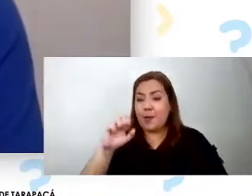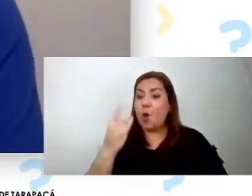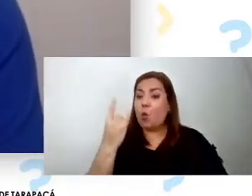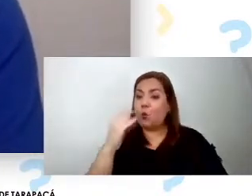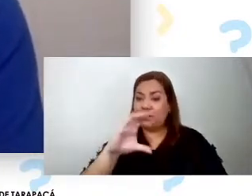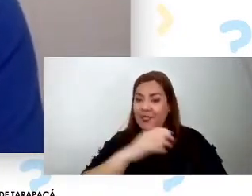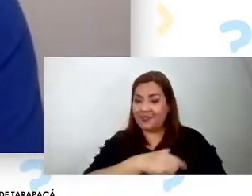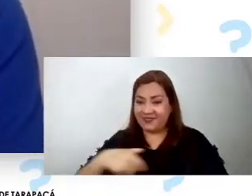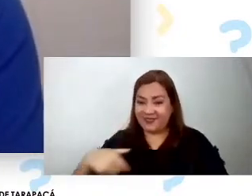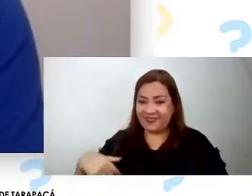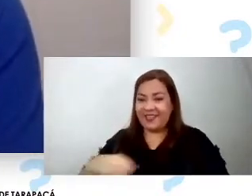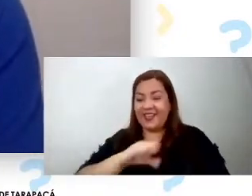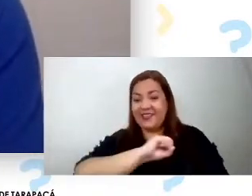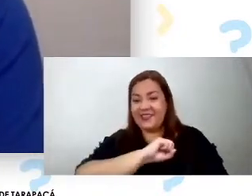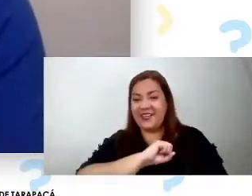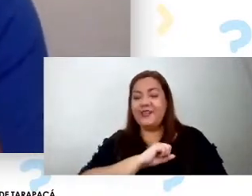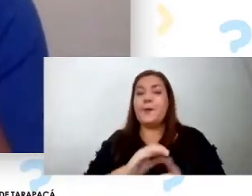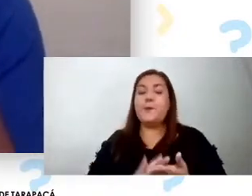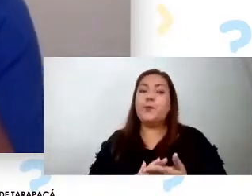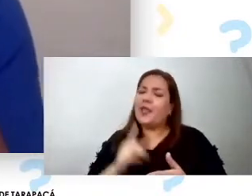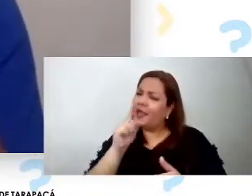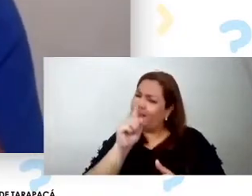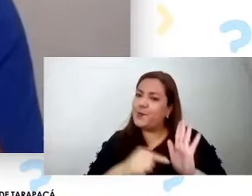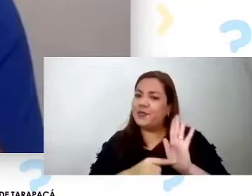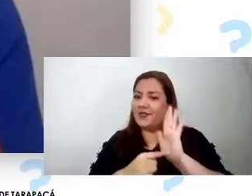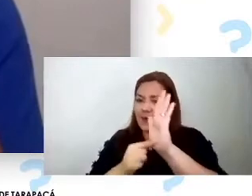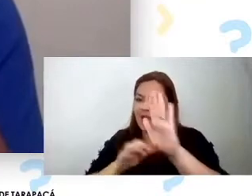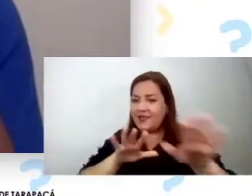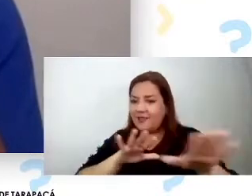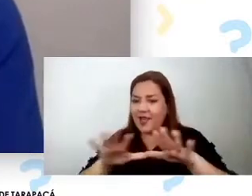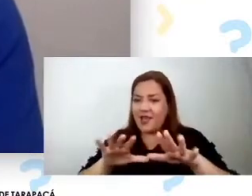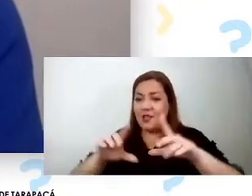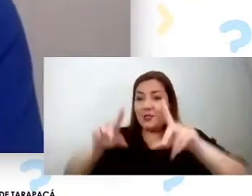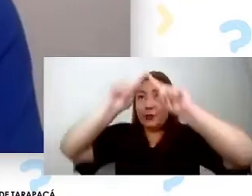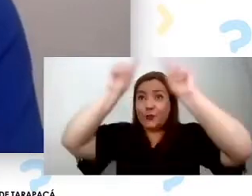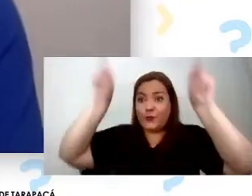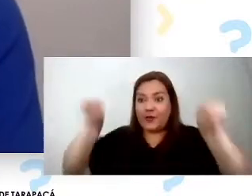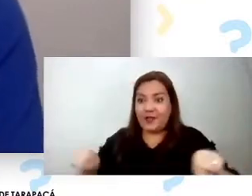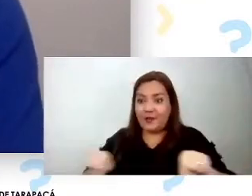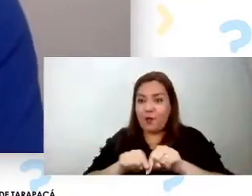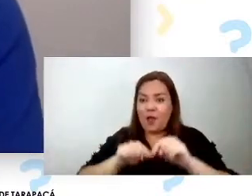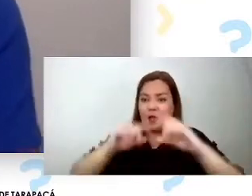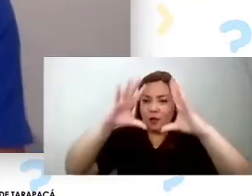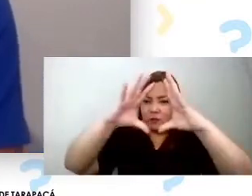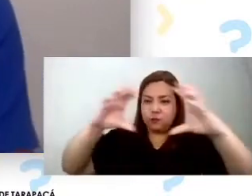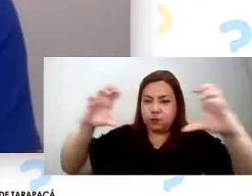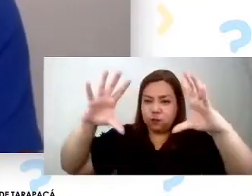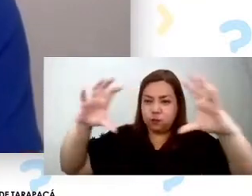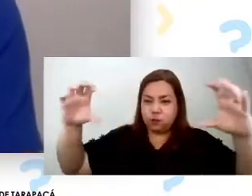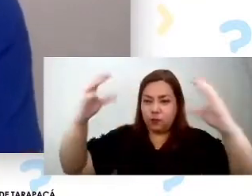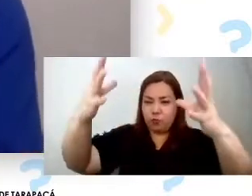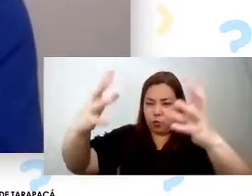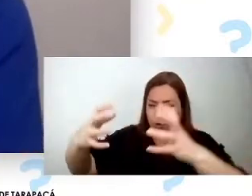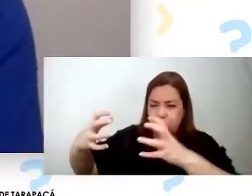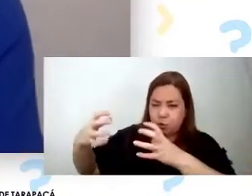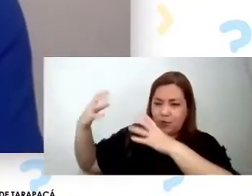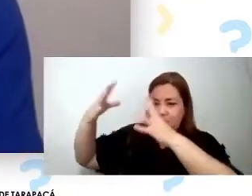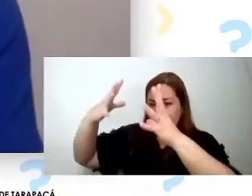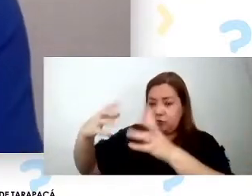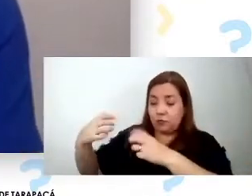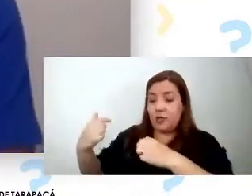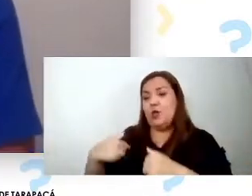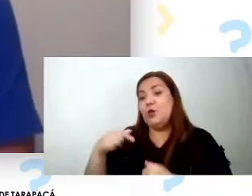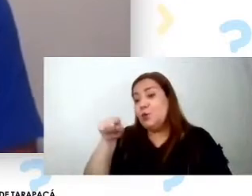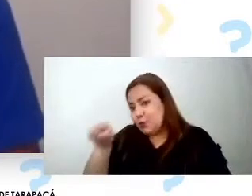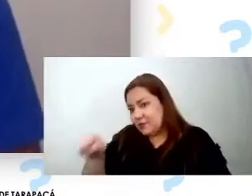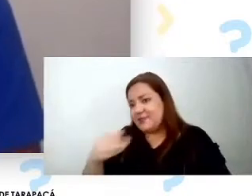ellos presentaron una actividad sobre los atrapanieblas, ¿ya?, de Alto Patache. Entonces, si bien lo mencionó en su momento